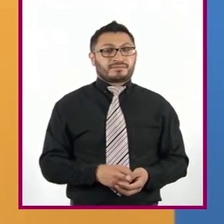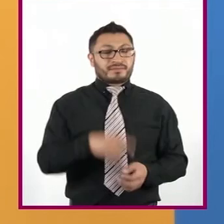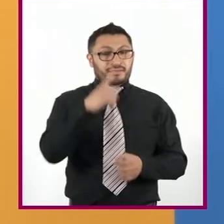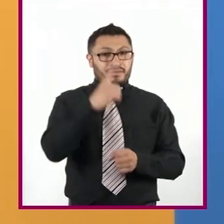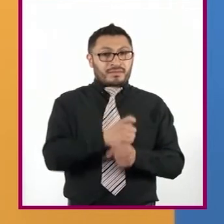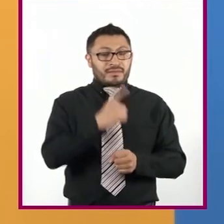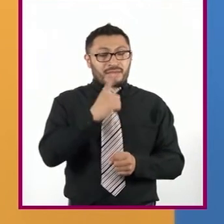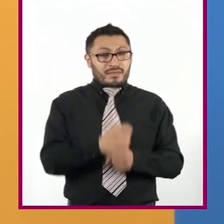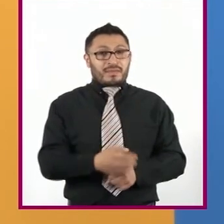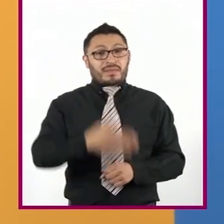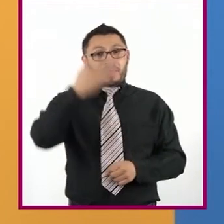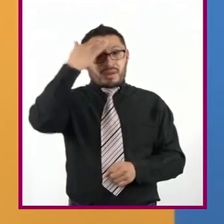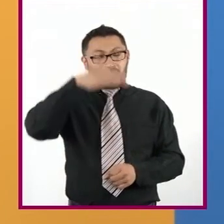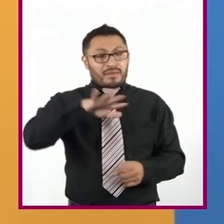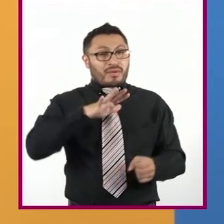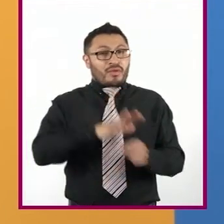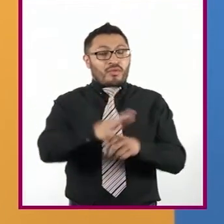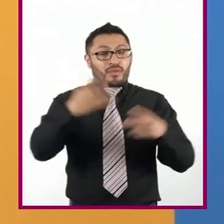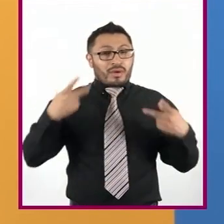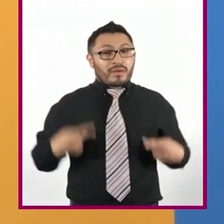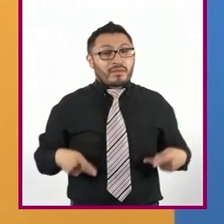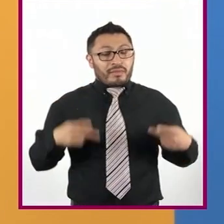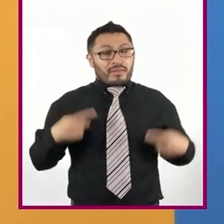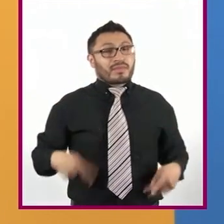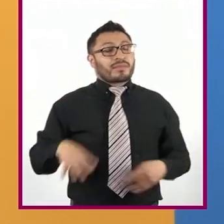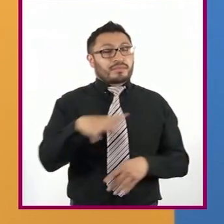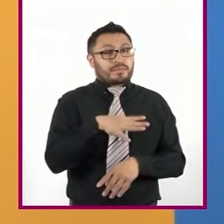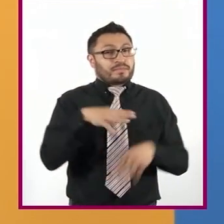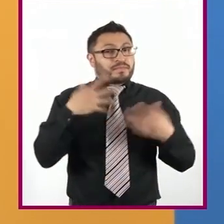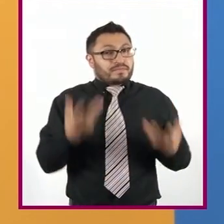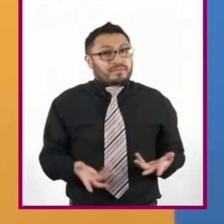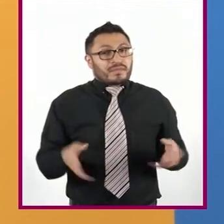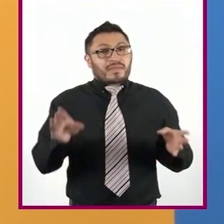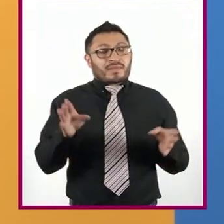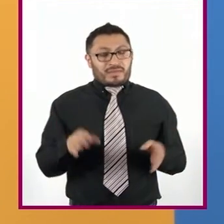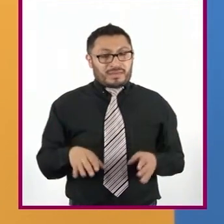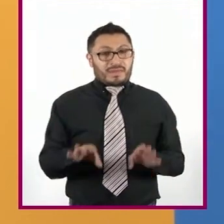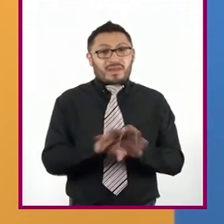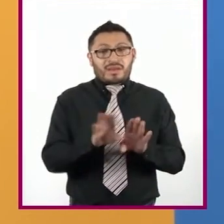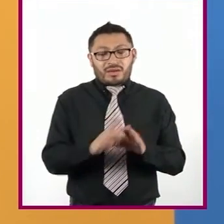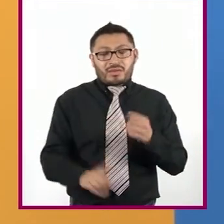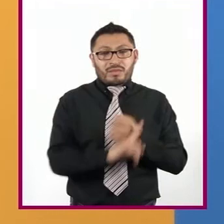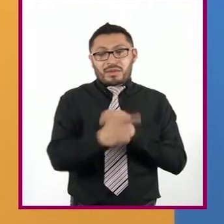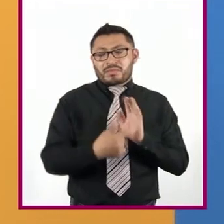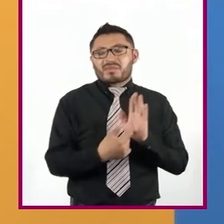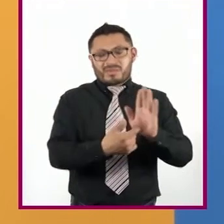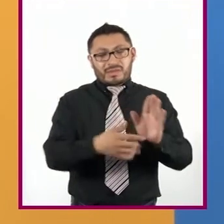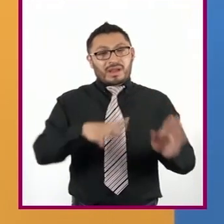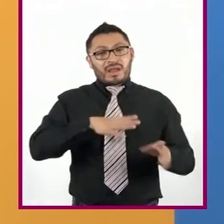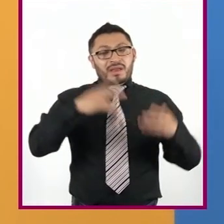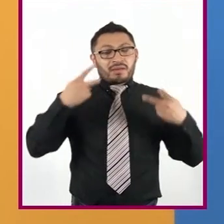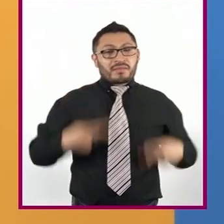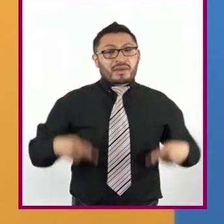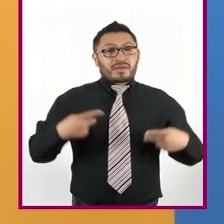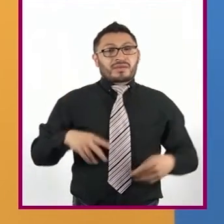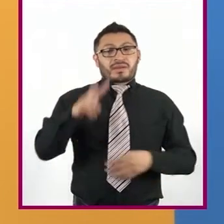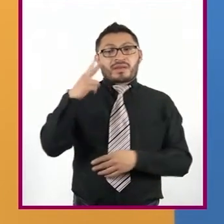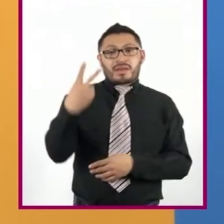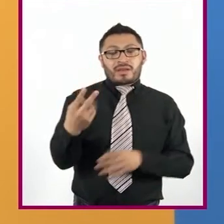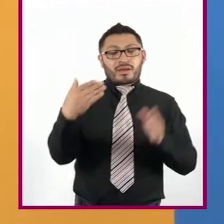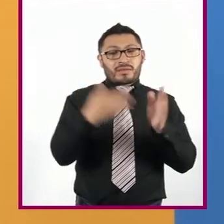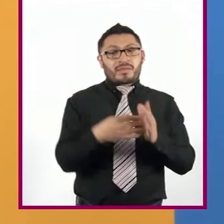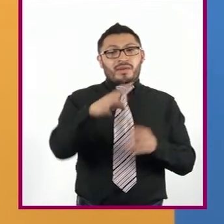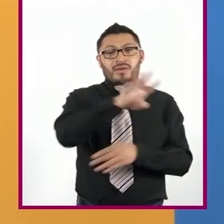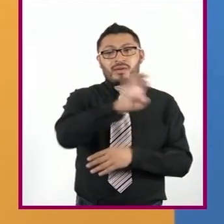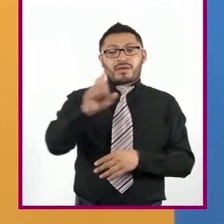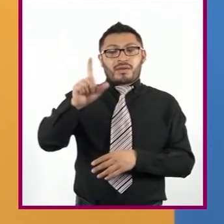saber cuál era la población con la que contábamos y como se nos mostró en el problema, la población es de